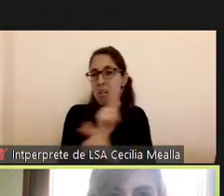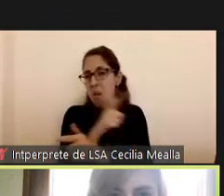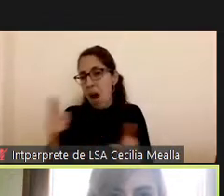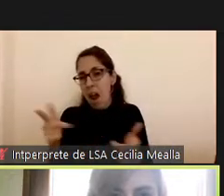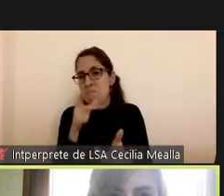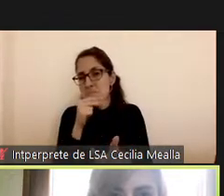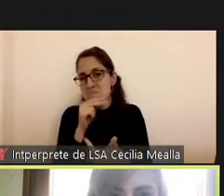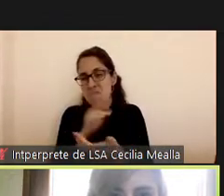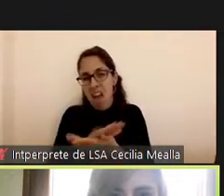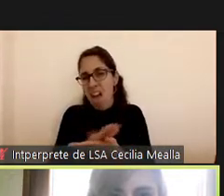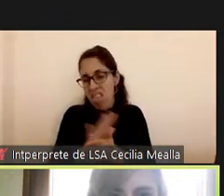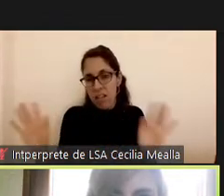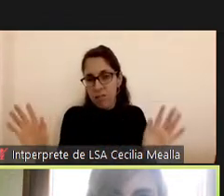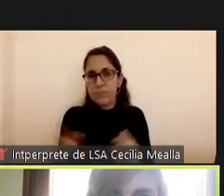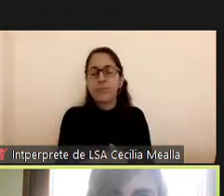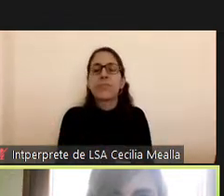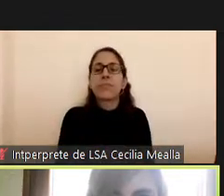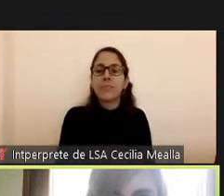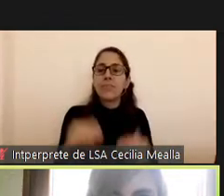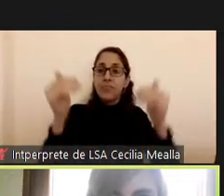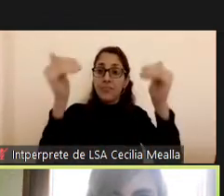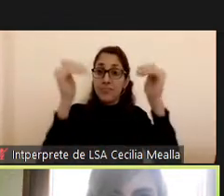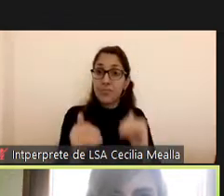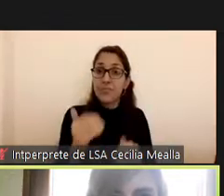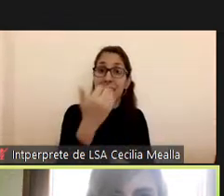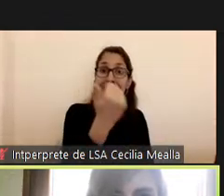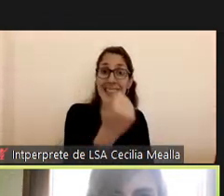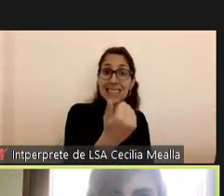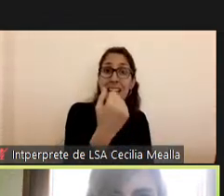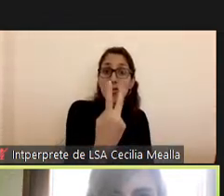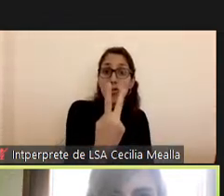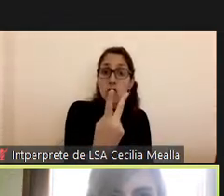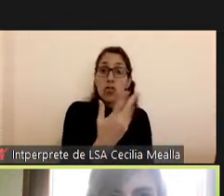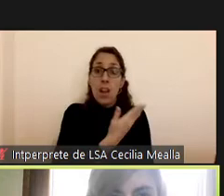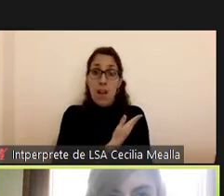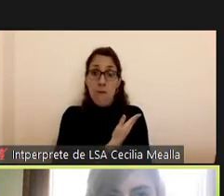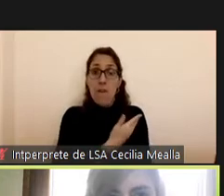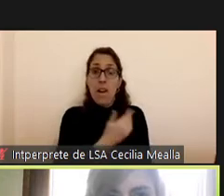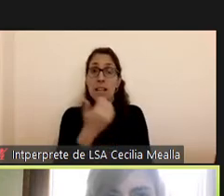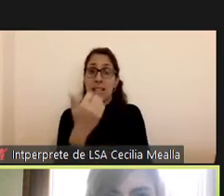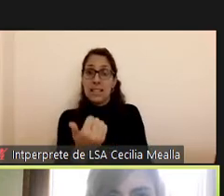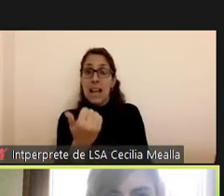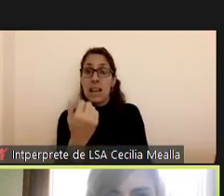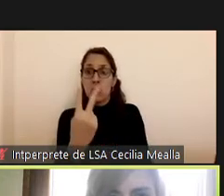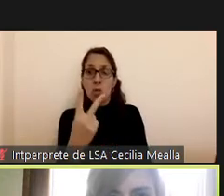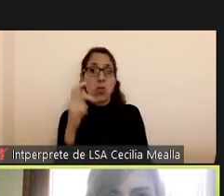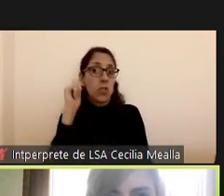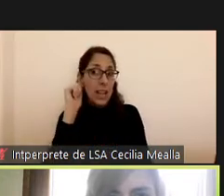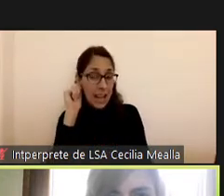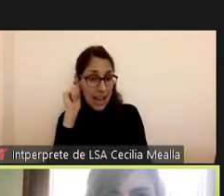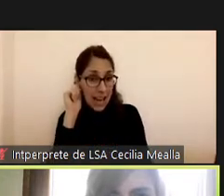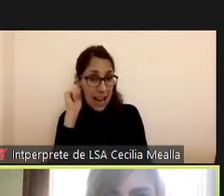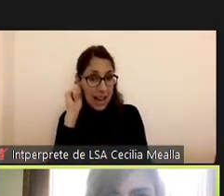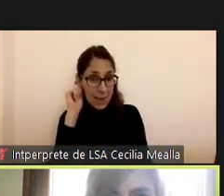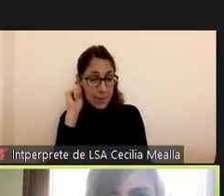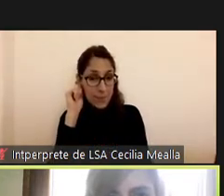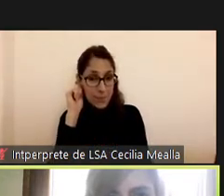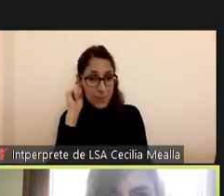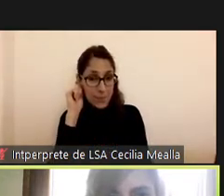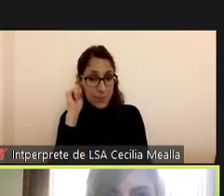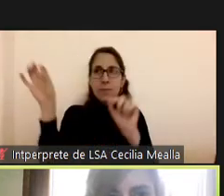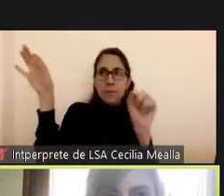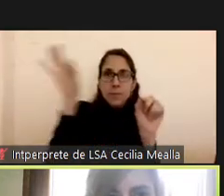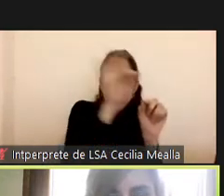acá tienen estas dos, 6.2f y 6.2g, que les van a marcar dos tipos de